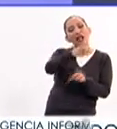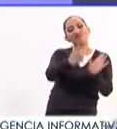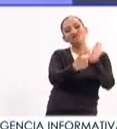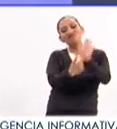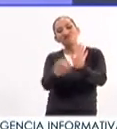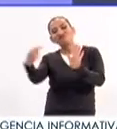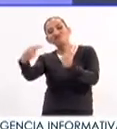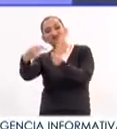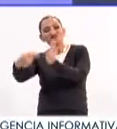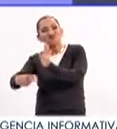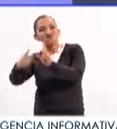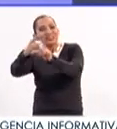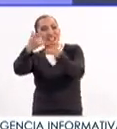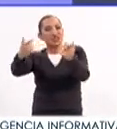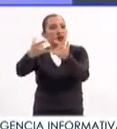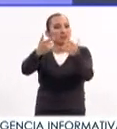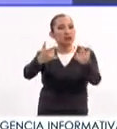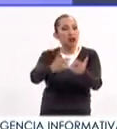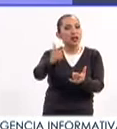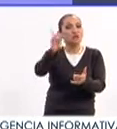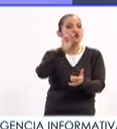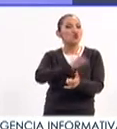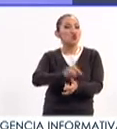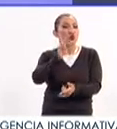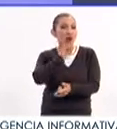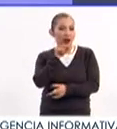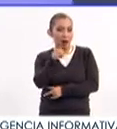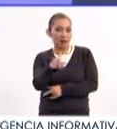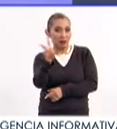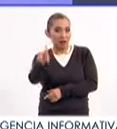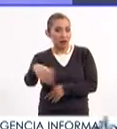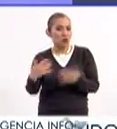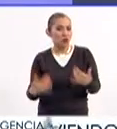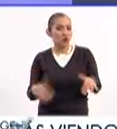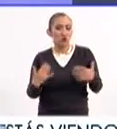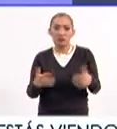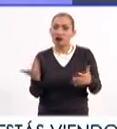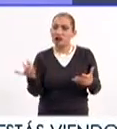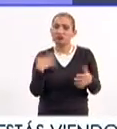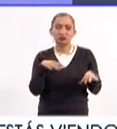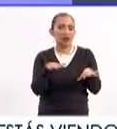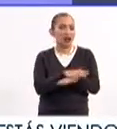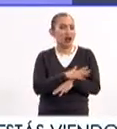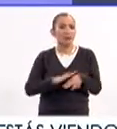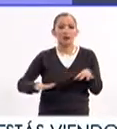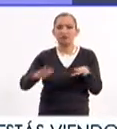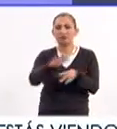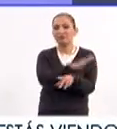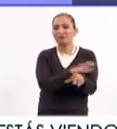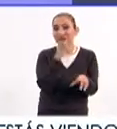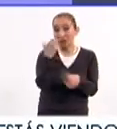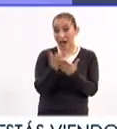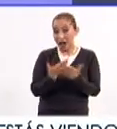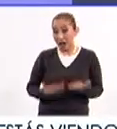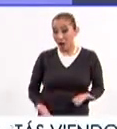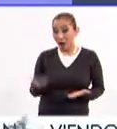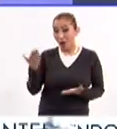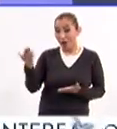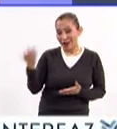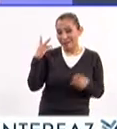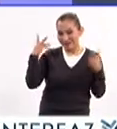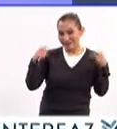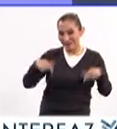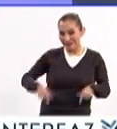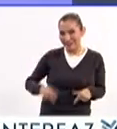acercarles las historias de mujeres que verdaderamente están generando un cambio en sus entornos. Y en esta ocasión está